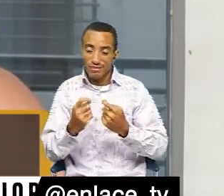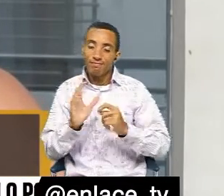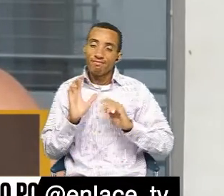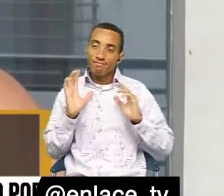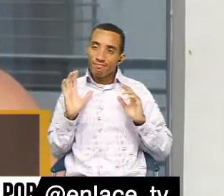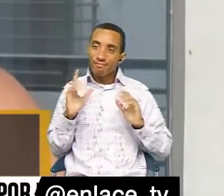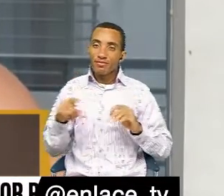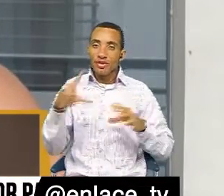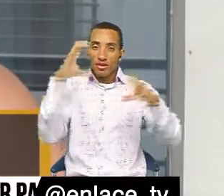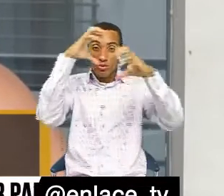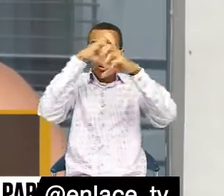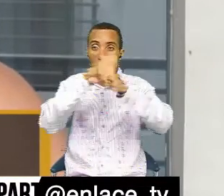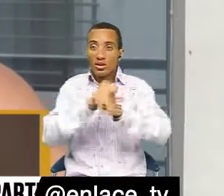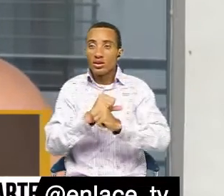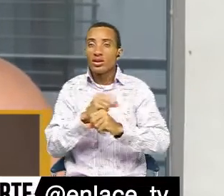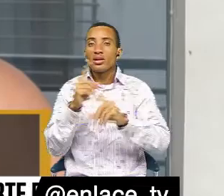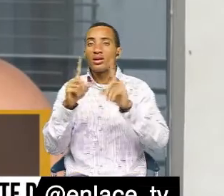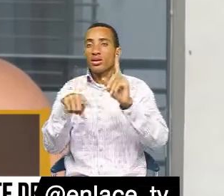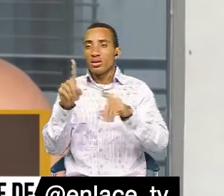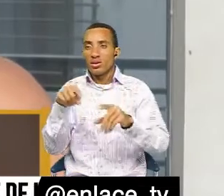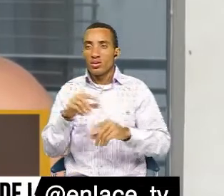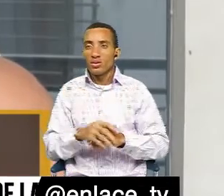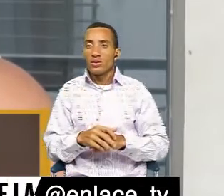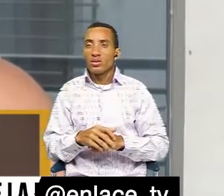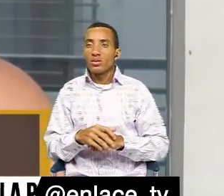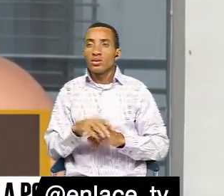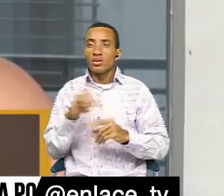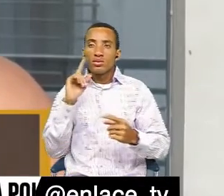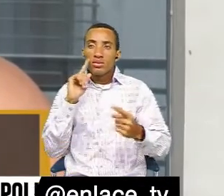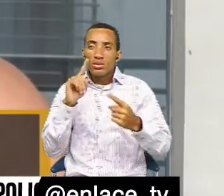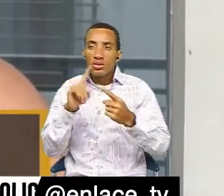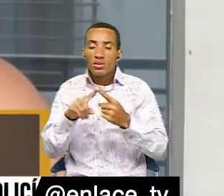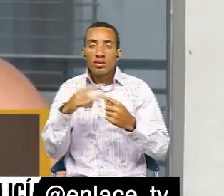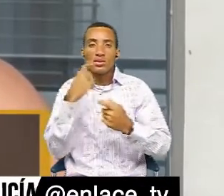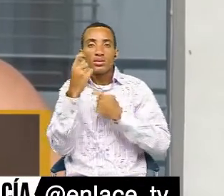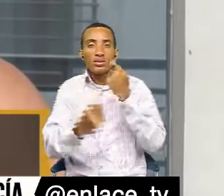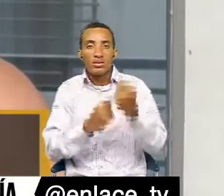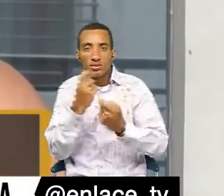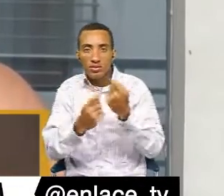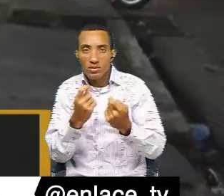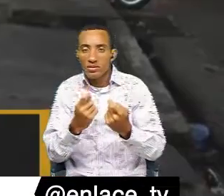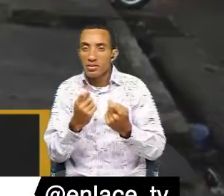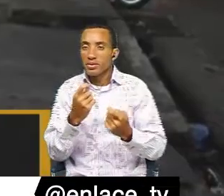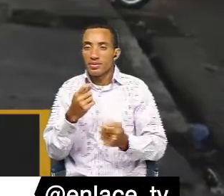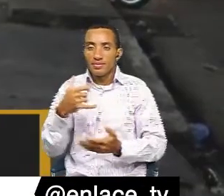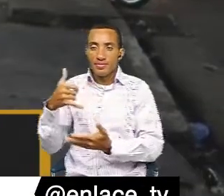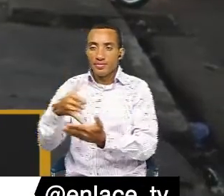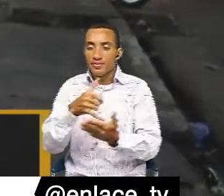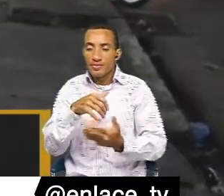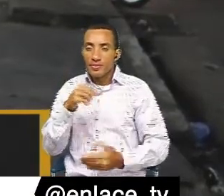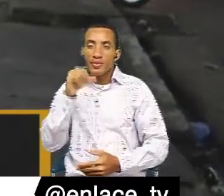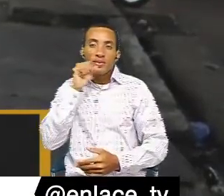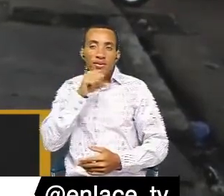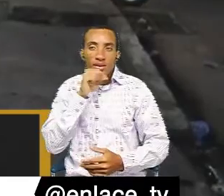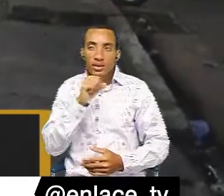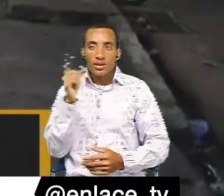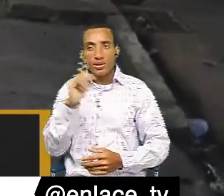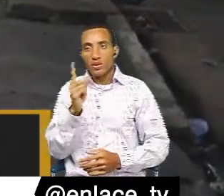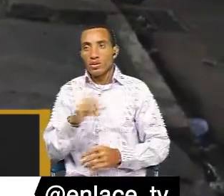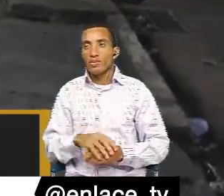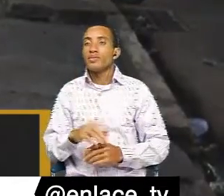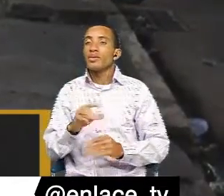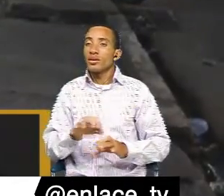son nocturnos, hay unos que ni siquiera su objeto principal es la venta de licor y aún así lo hacen. La recuperación de los andenes sigue siendo para